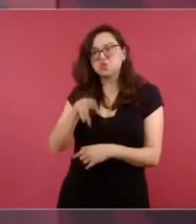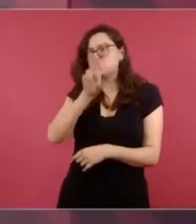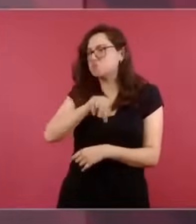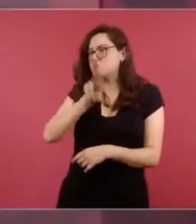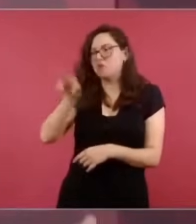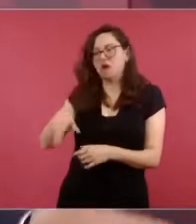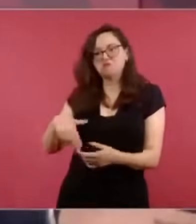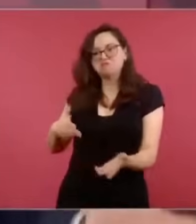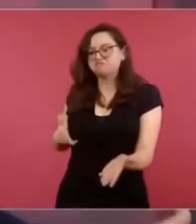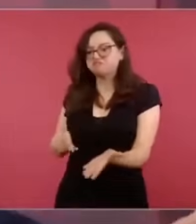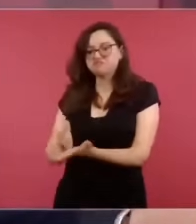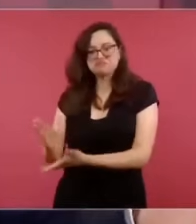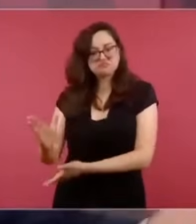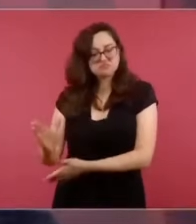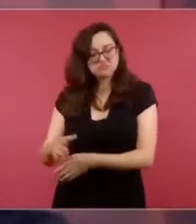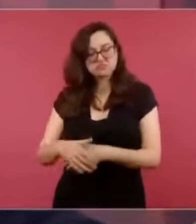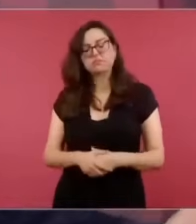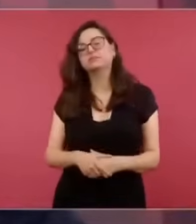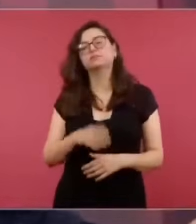se vende